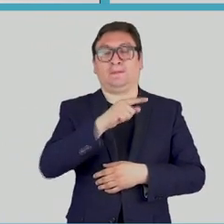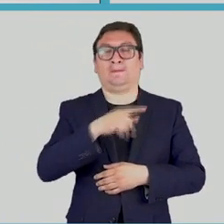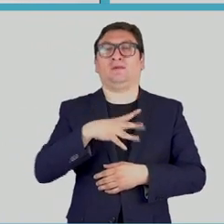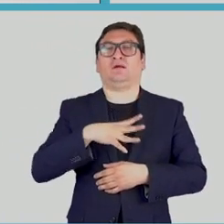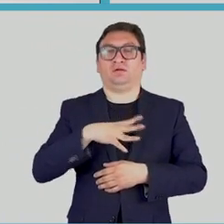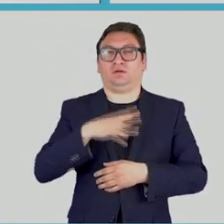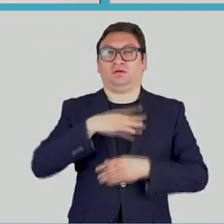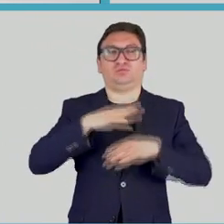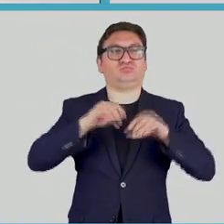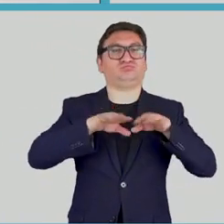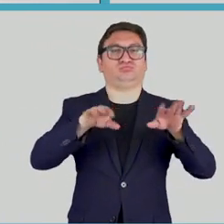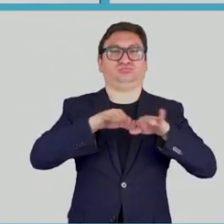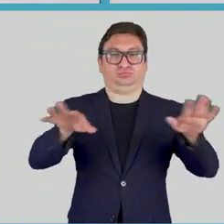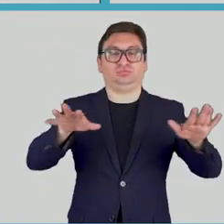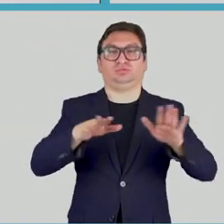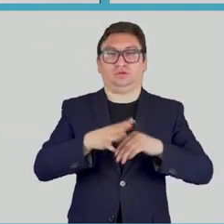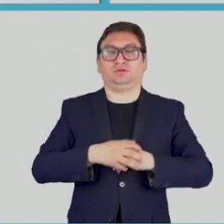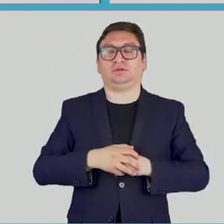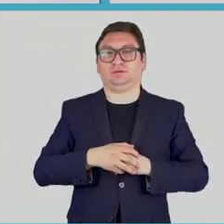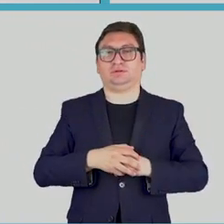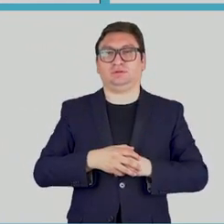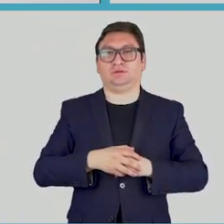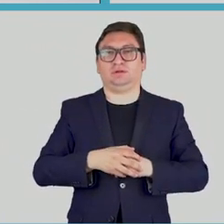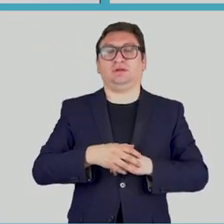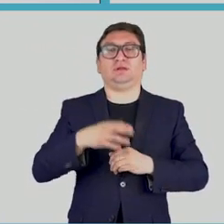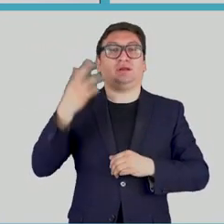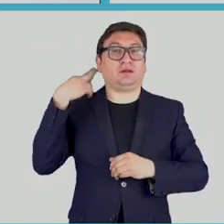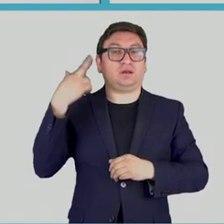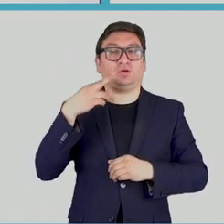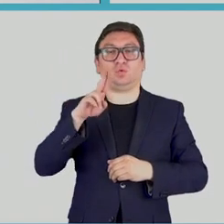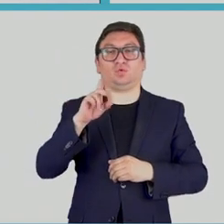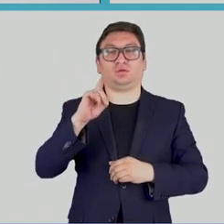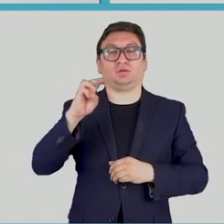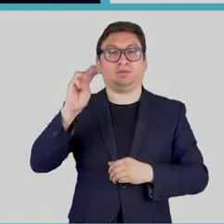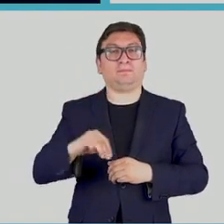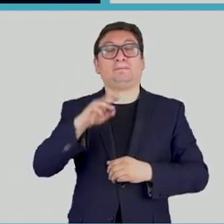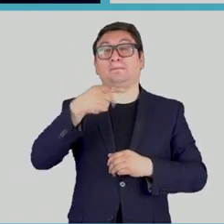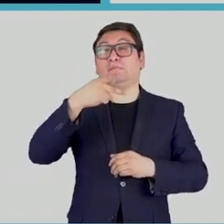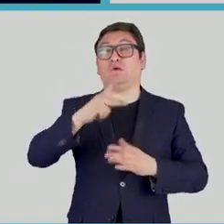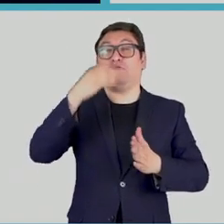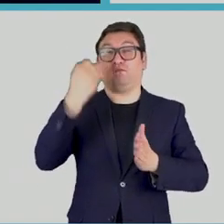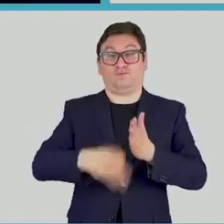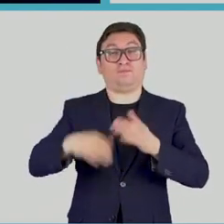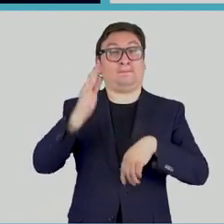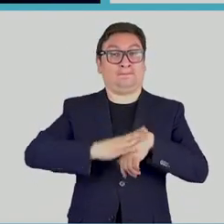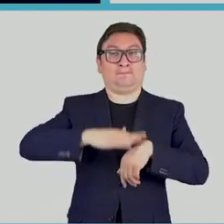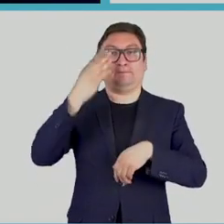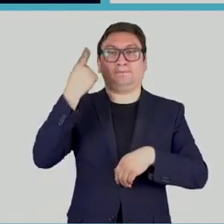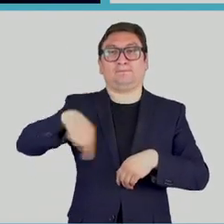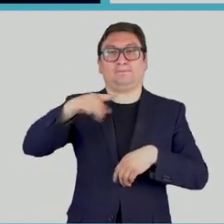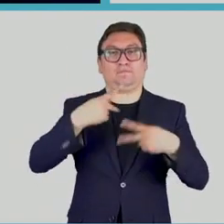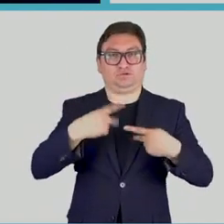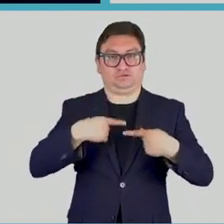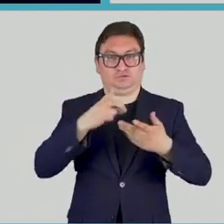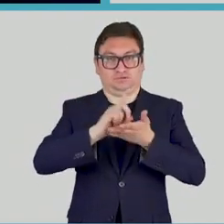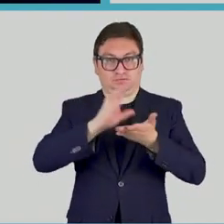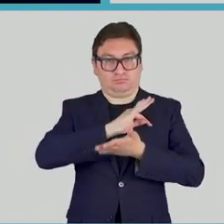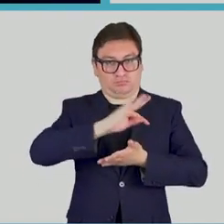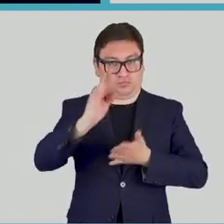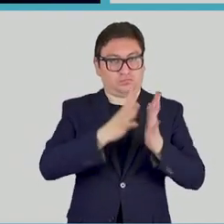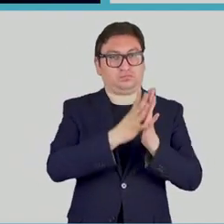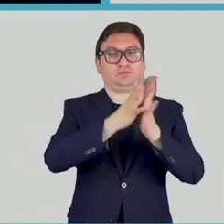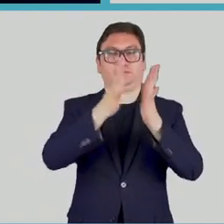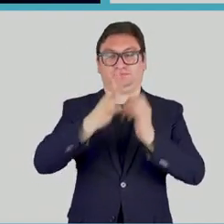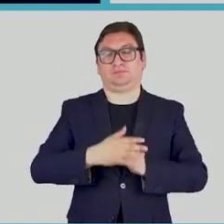En este caso pública pero hacen falta más espacios para las personas con discapacidad